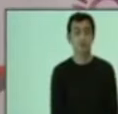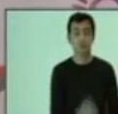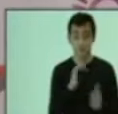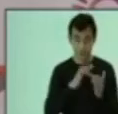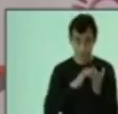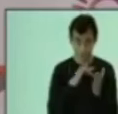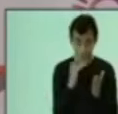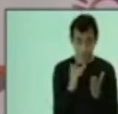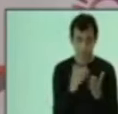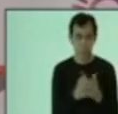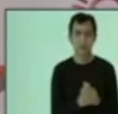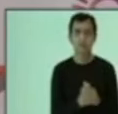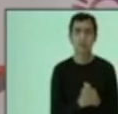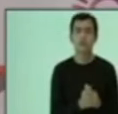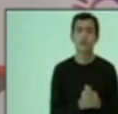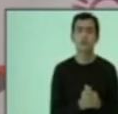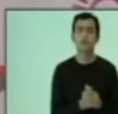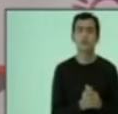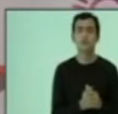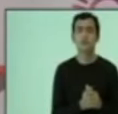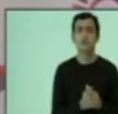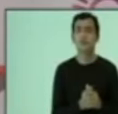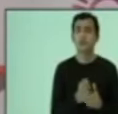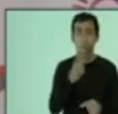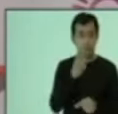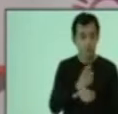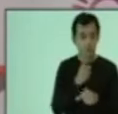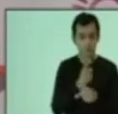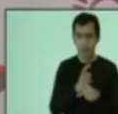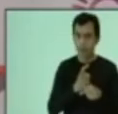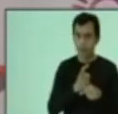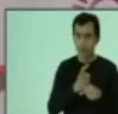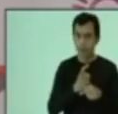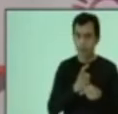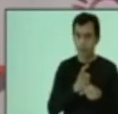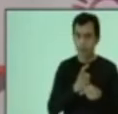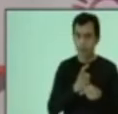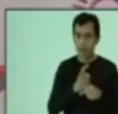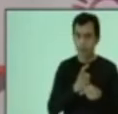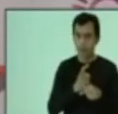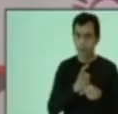Bueno, primeramente, hacer la gestión en el momento que entramos en nuestro